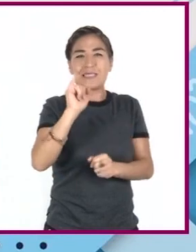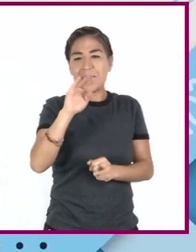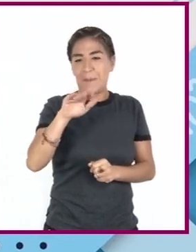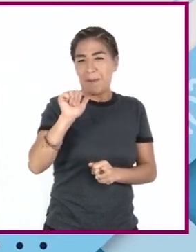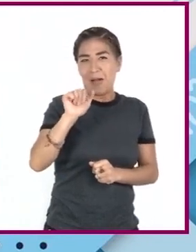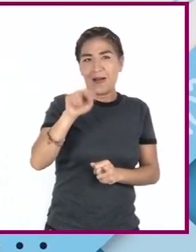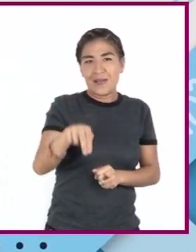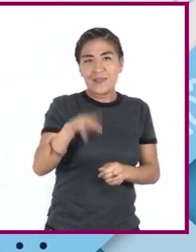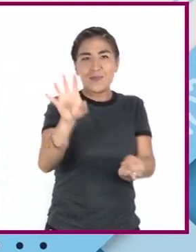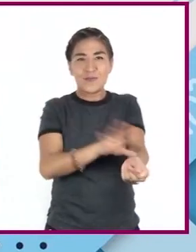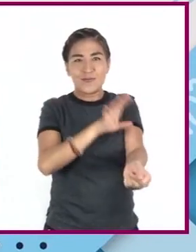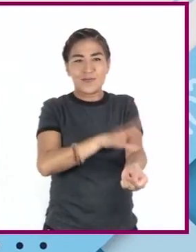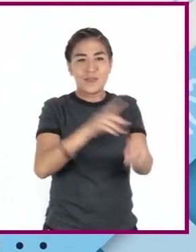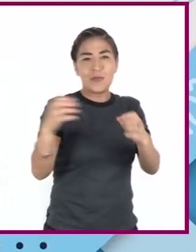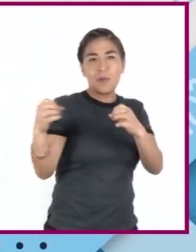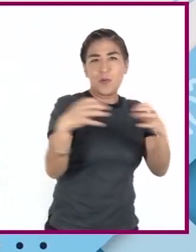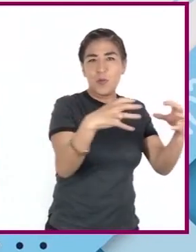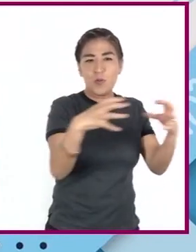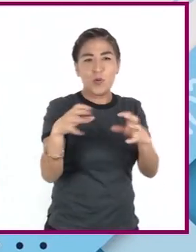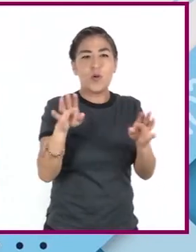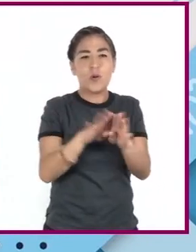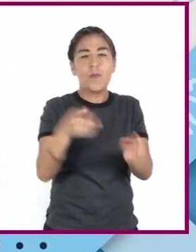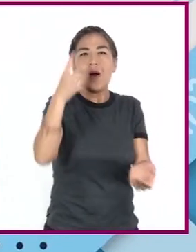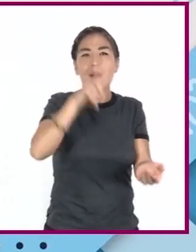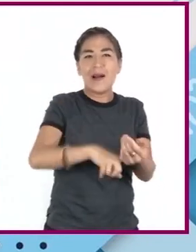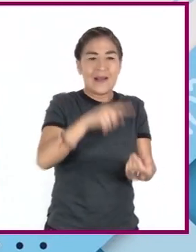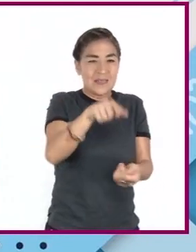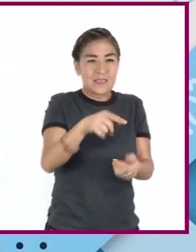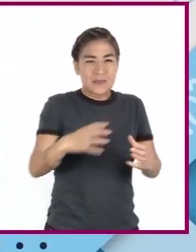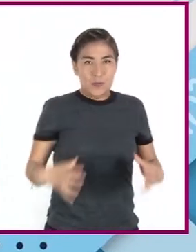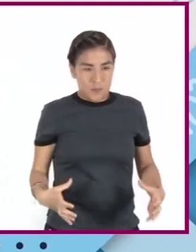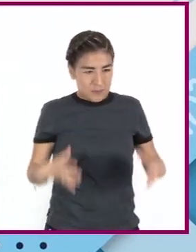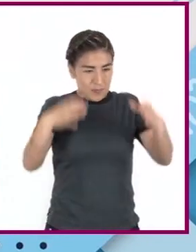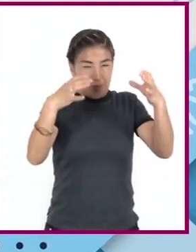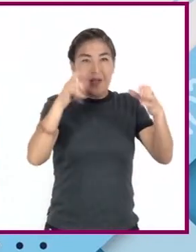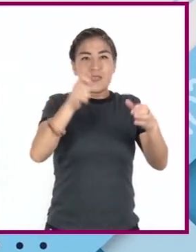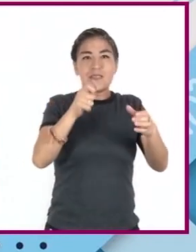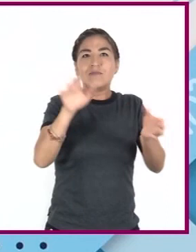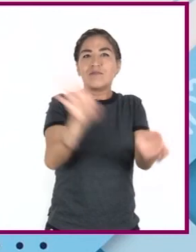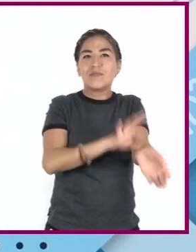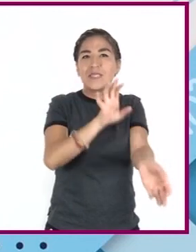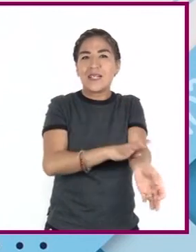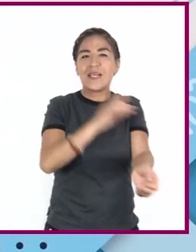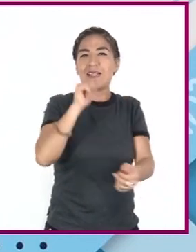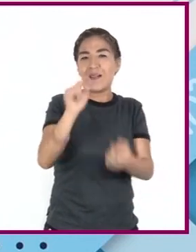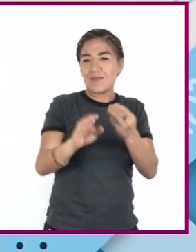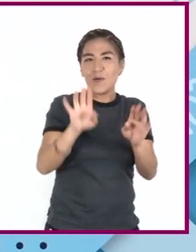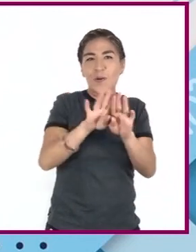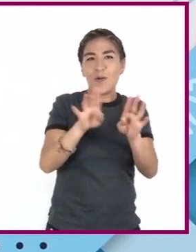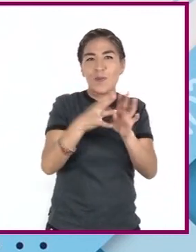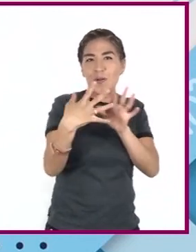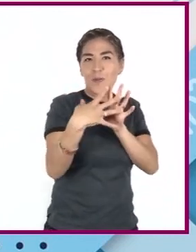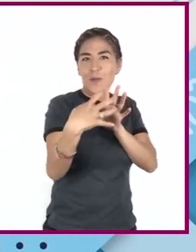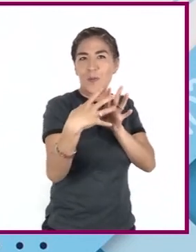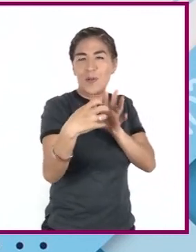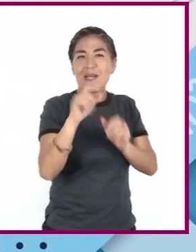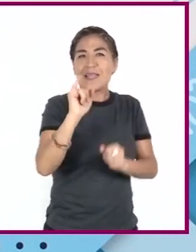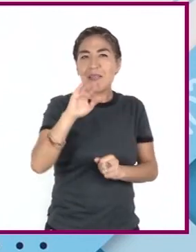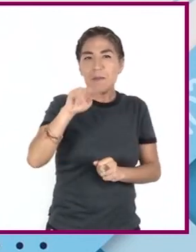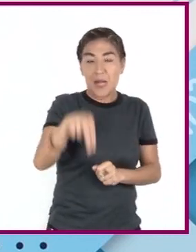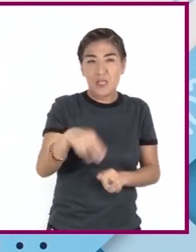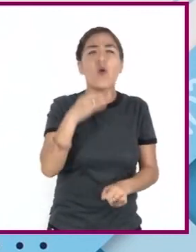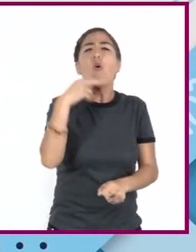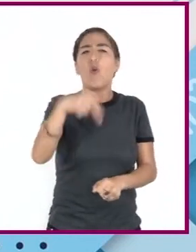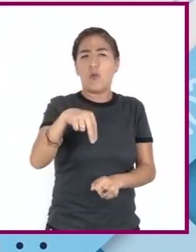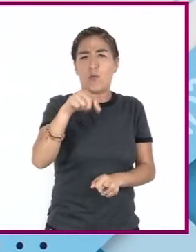eléctrico. Inventó una especie de jaula que aísla eléctricamente a lo que se encuentra en su interior. Hoy en día la